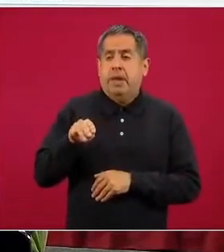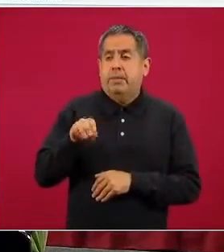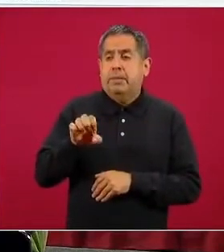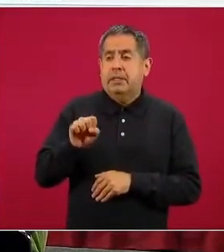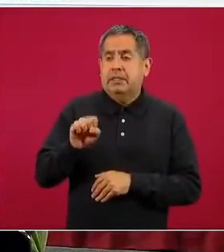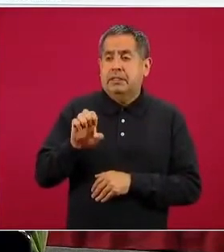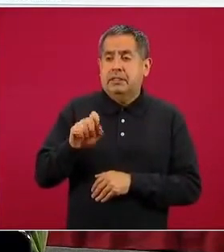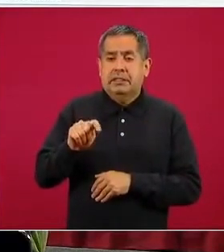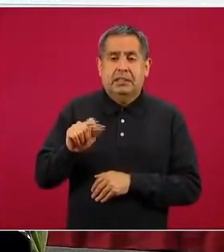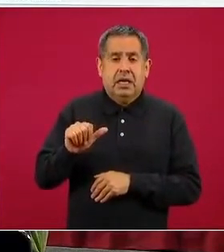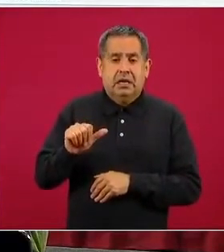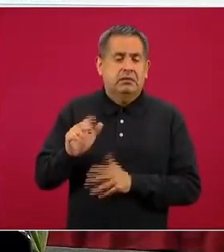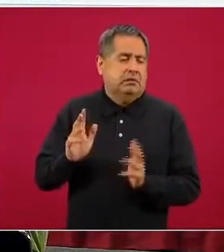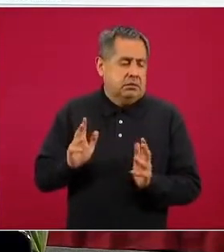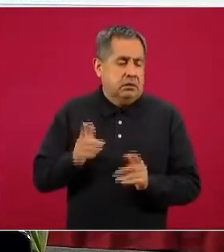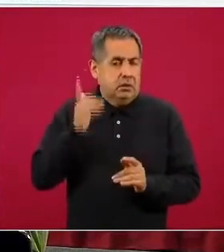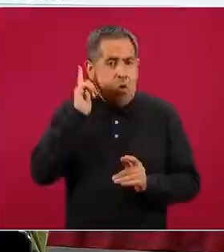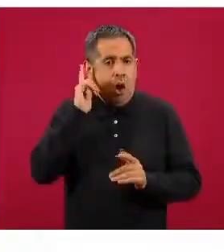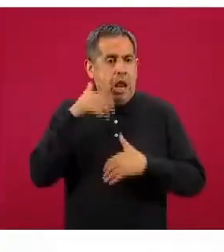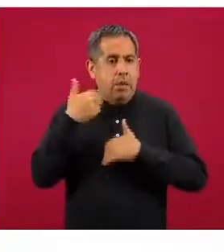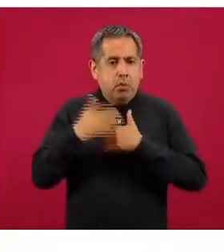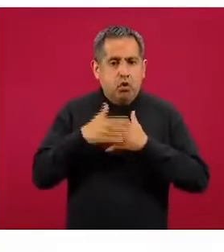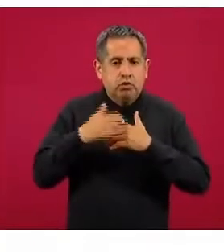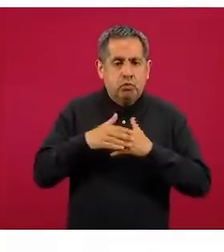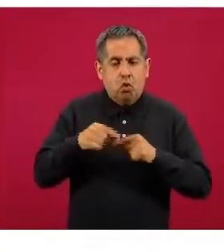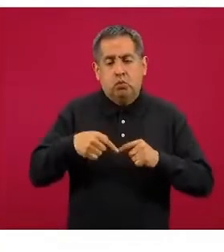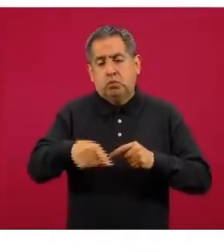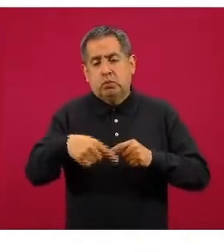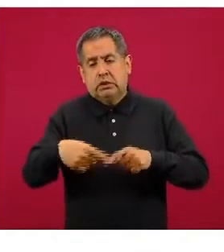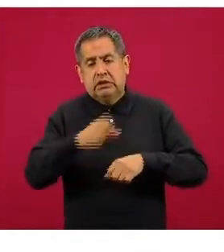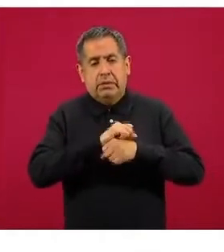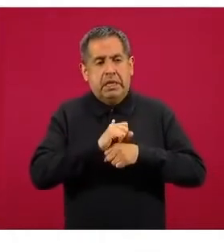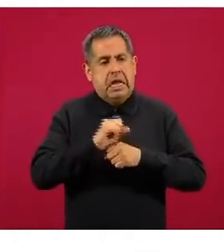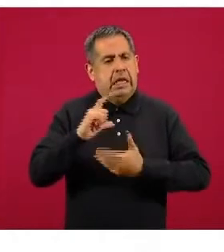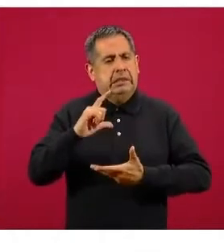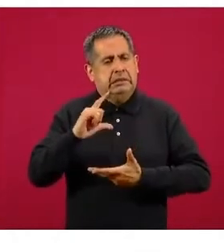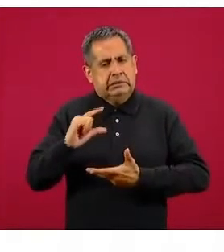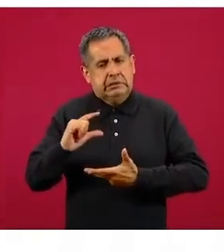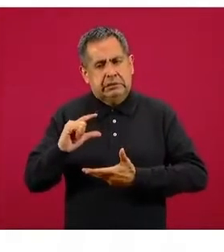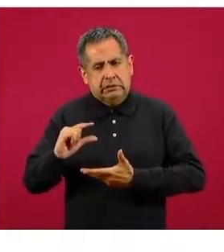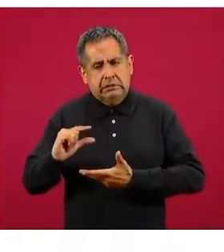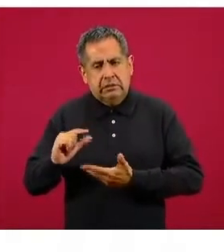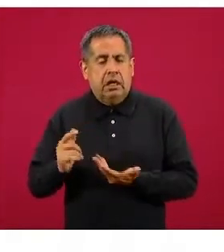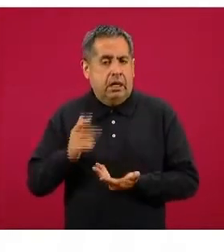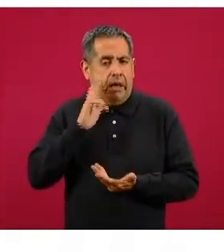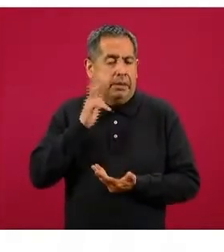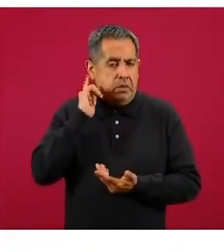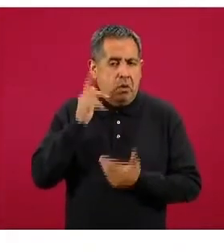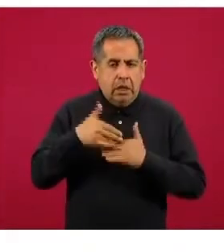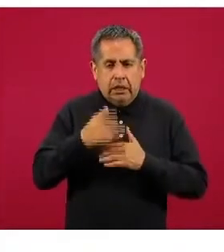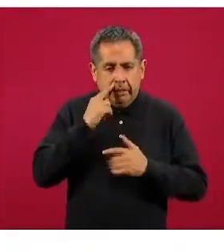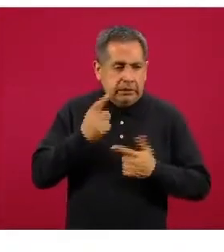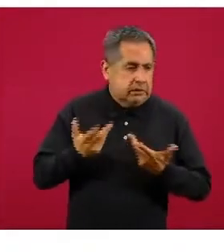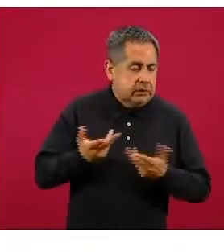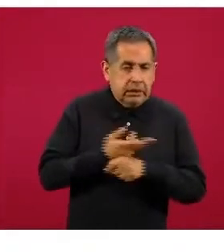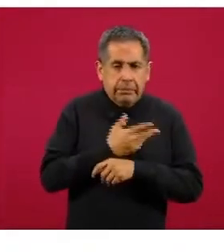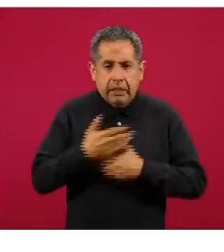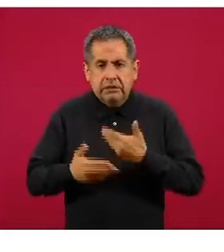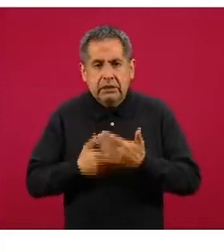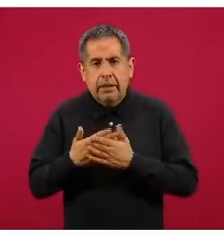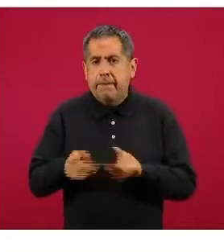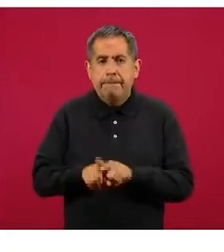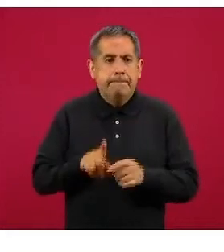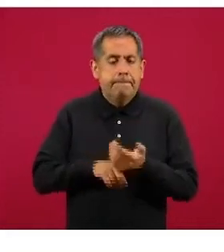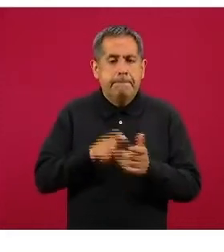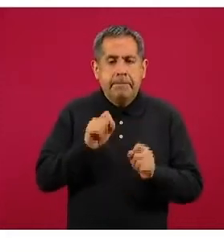que teníamos ya no la veamos representada al cierre de esta semana, estando lógicamente también atentos a cómo puede continuar la